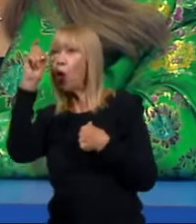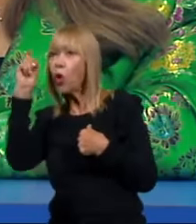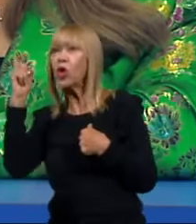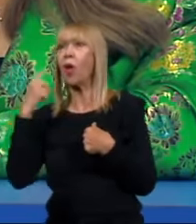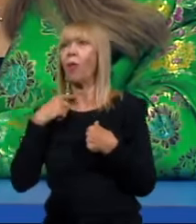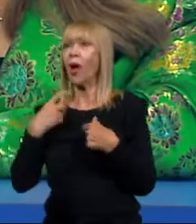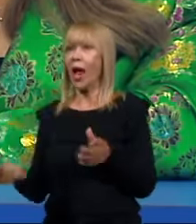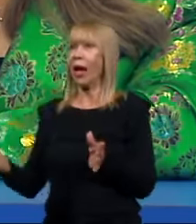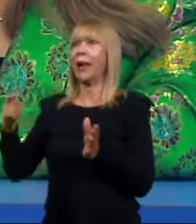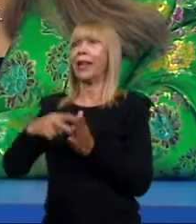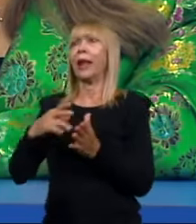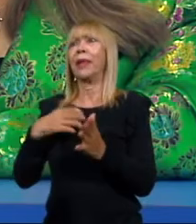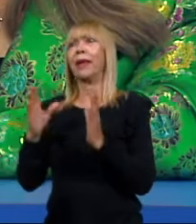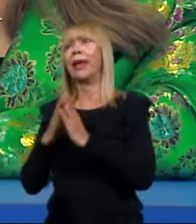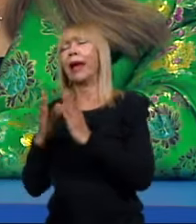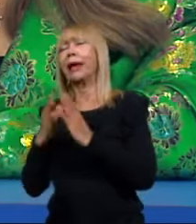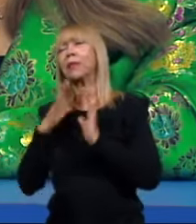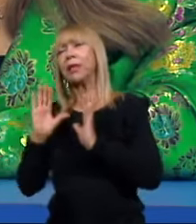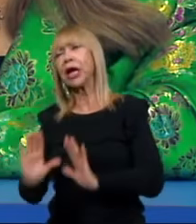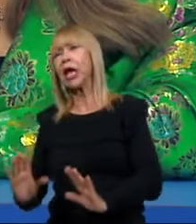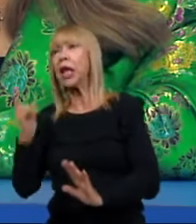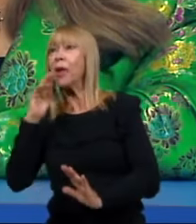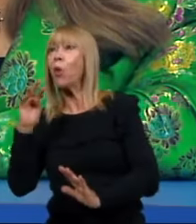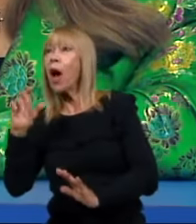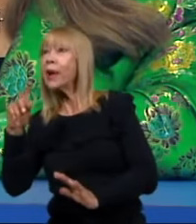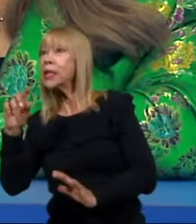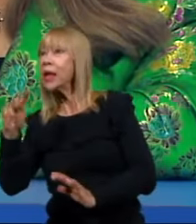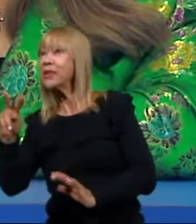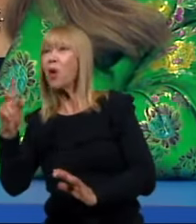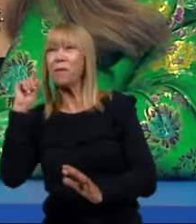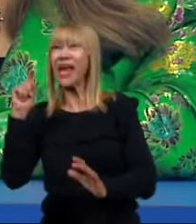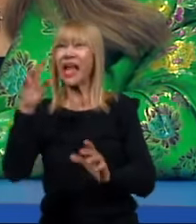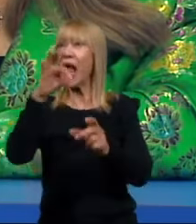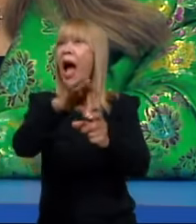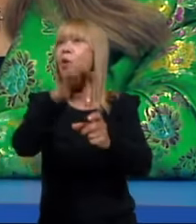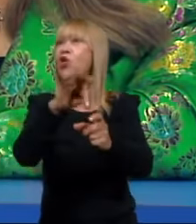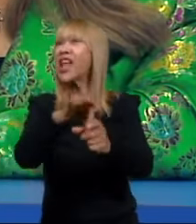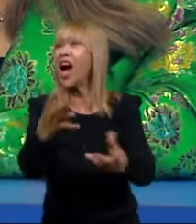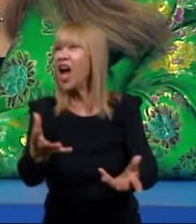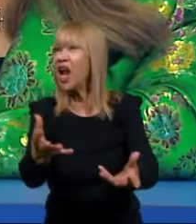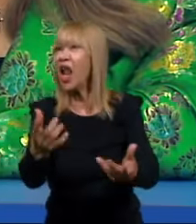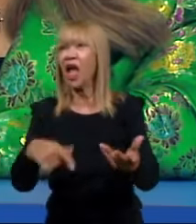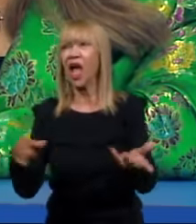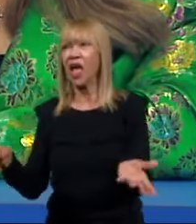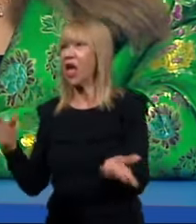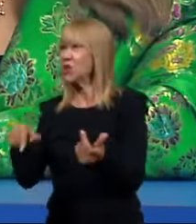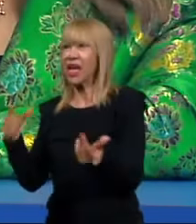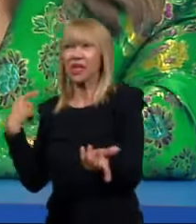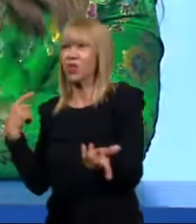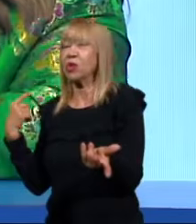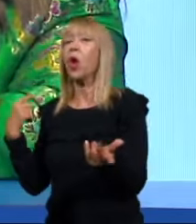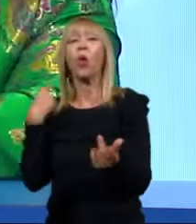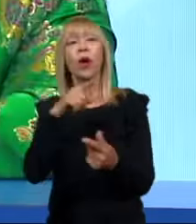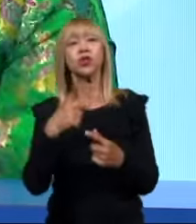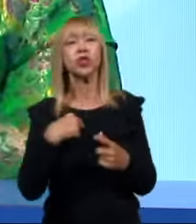a levantarme de mi casa, de mi tranquilidad, de ver Guapa Televisión para ir a un colegio a votar? ¿Qué le hace usted diferente al gobernador? Mira, cuando yo he